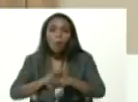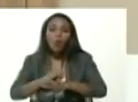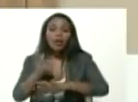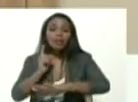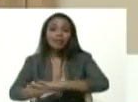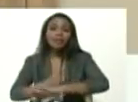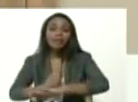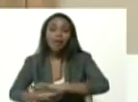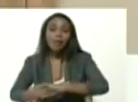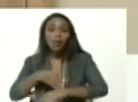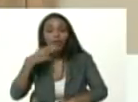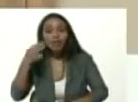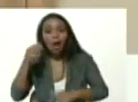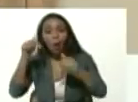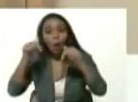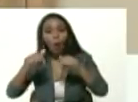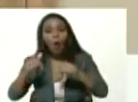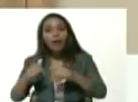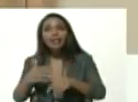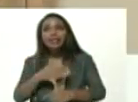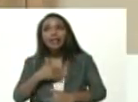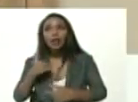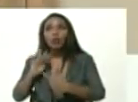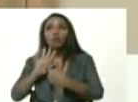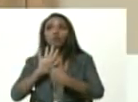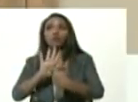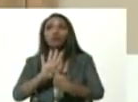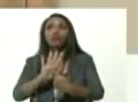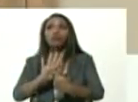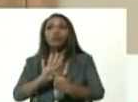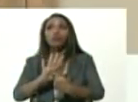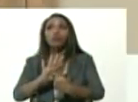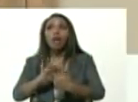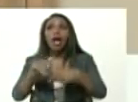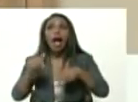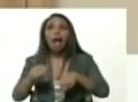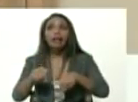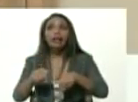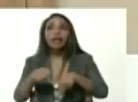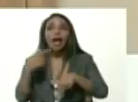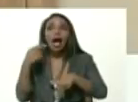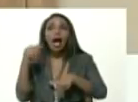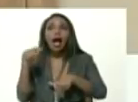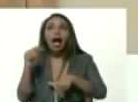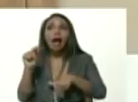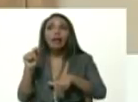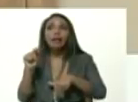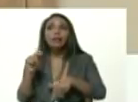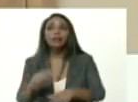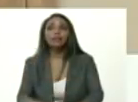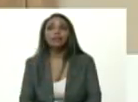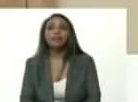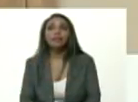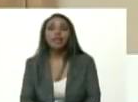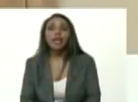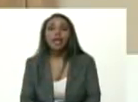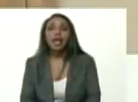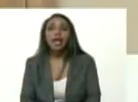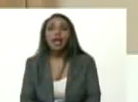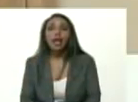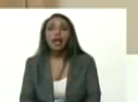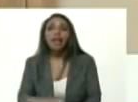real hoy. Lo quiero mostrar. Aquí está. Fíjense ustedes esta información.